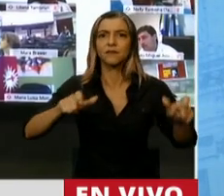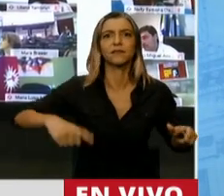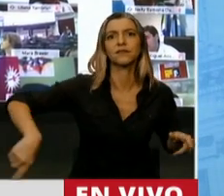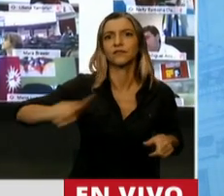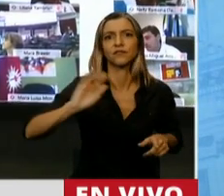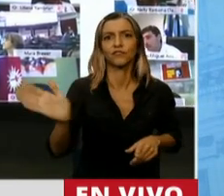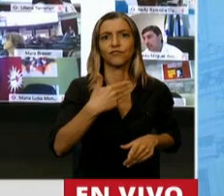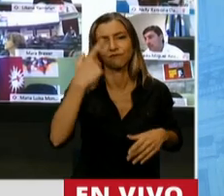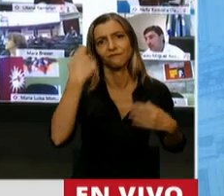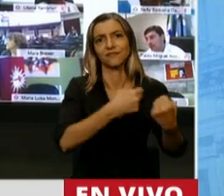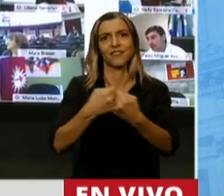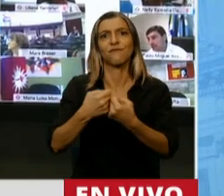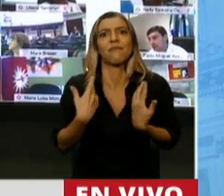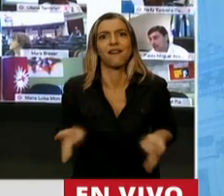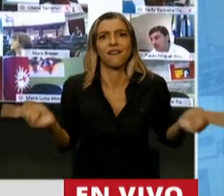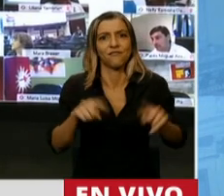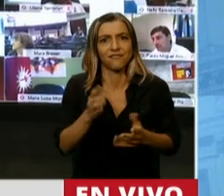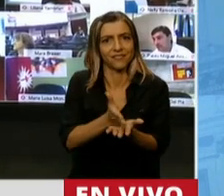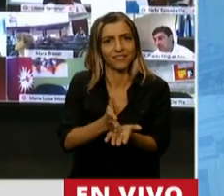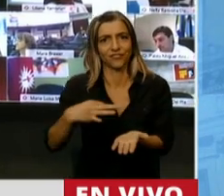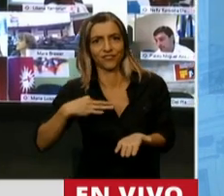esa restitución de derechos civiles.